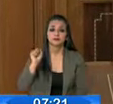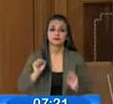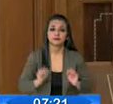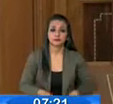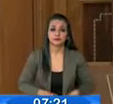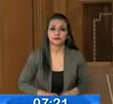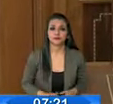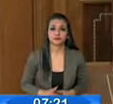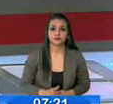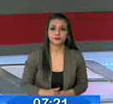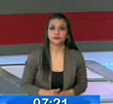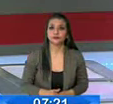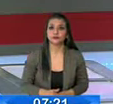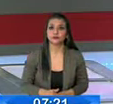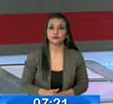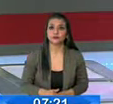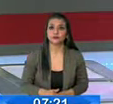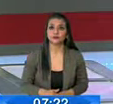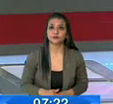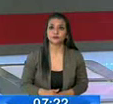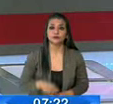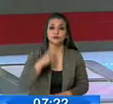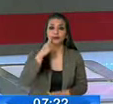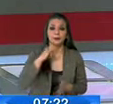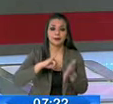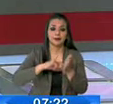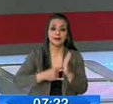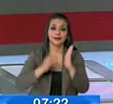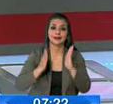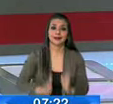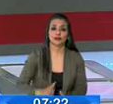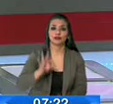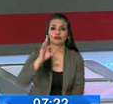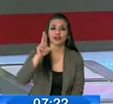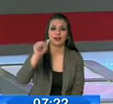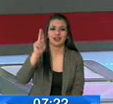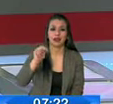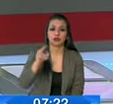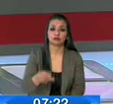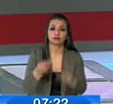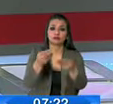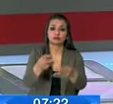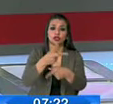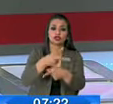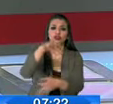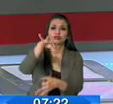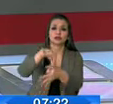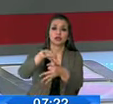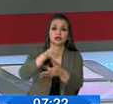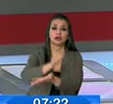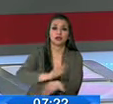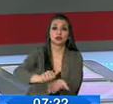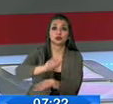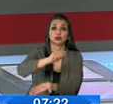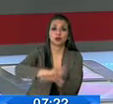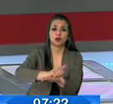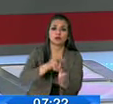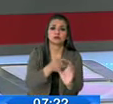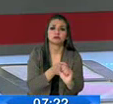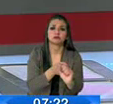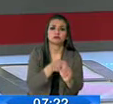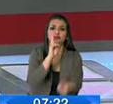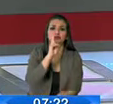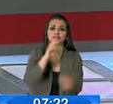Javier Gallo. El arquitecto Fernando Cordero presentó en el Consejo Nacional Electoral de la SOAI su desafiliación